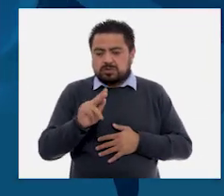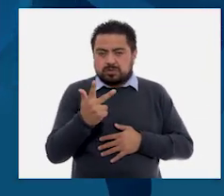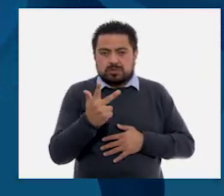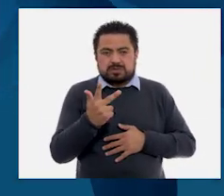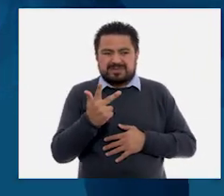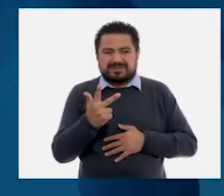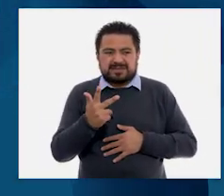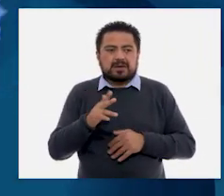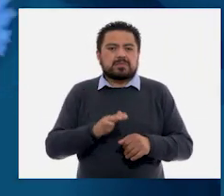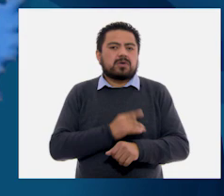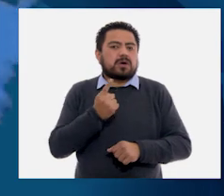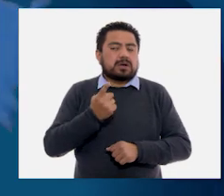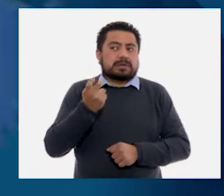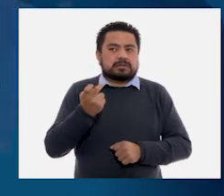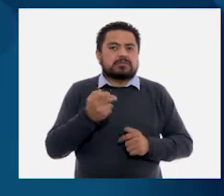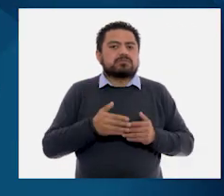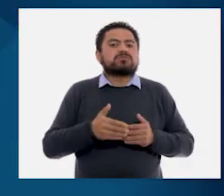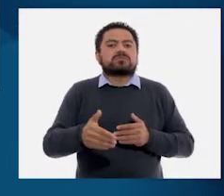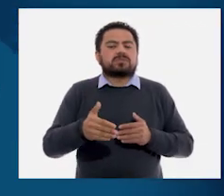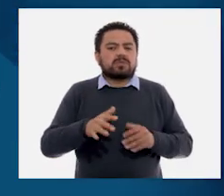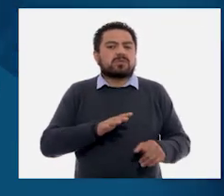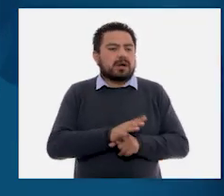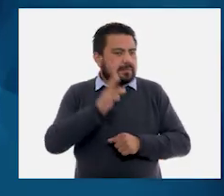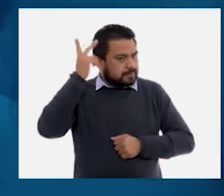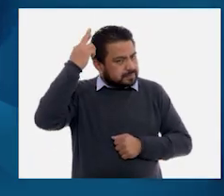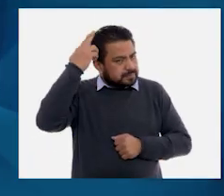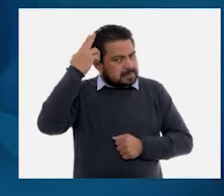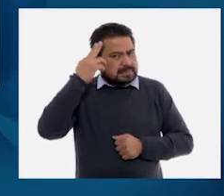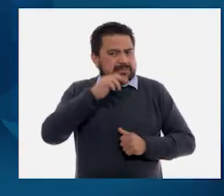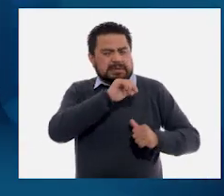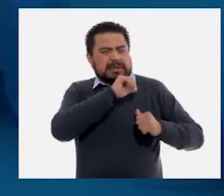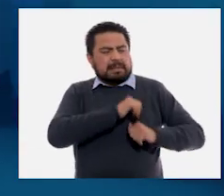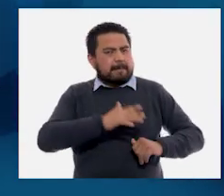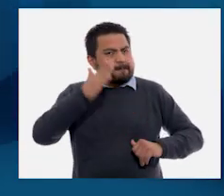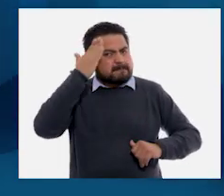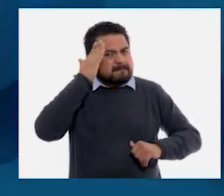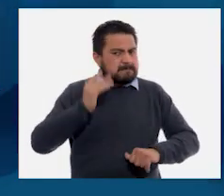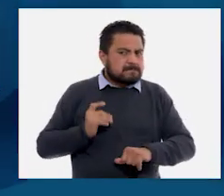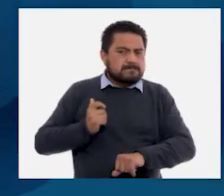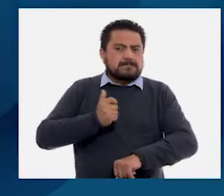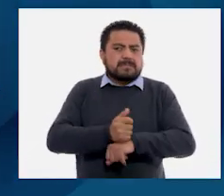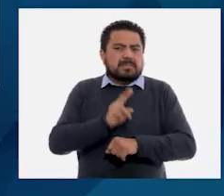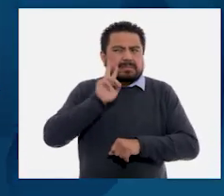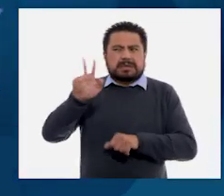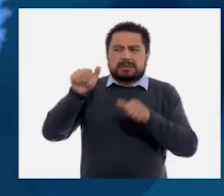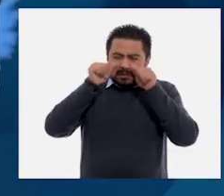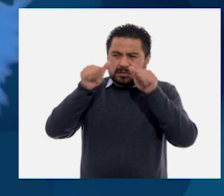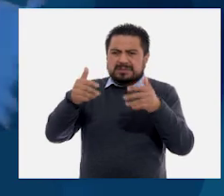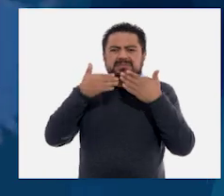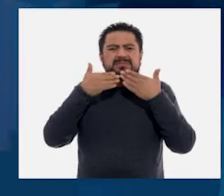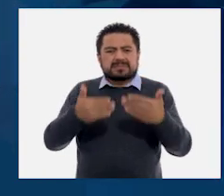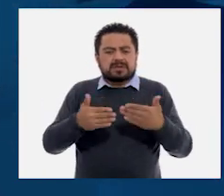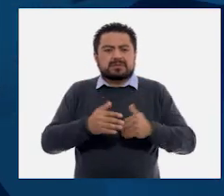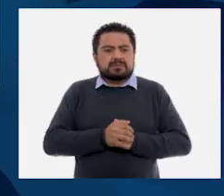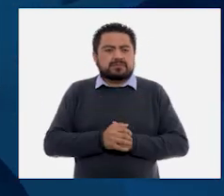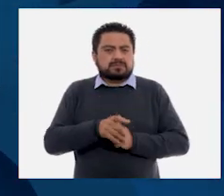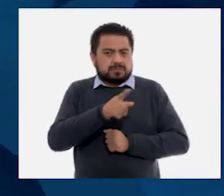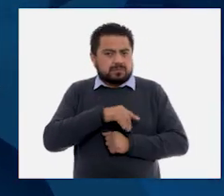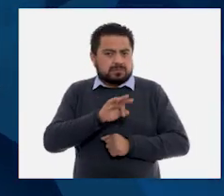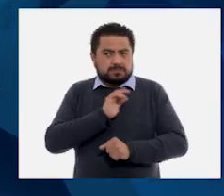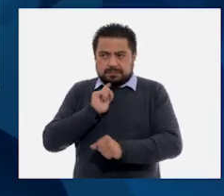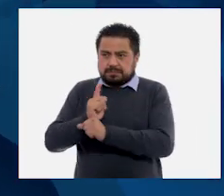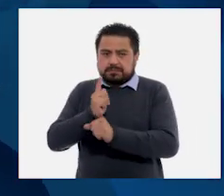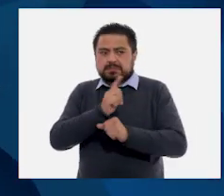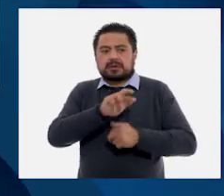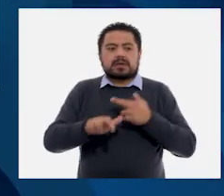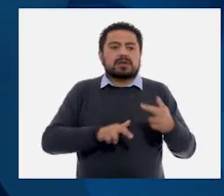1898, porque ese fue el momento en el que el porfiriato estaba en su plenitud. Veámoslo con atención. ¿Pueden identificar las